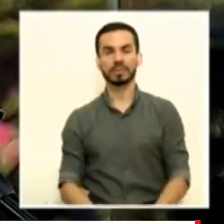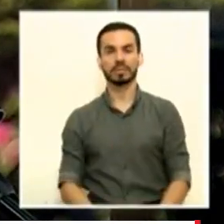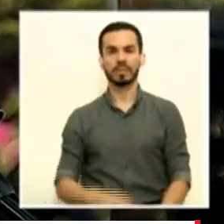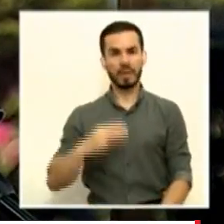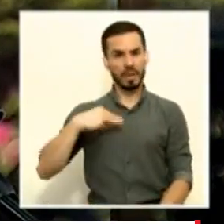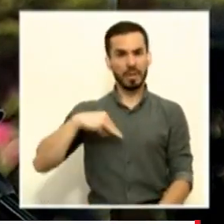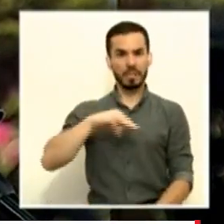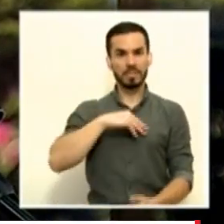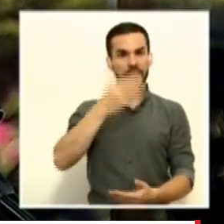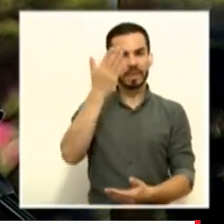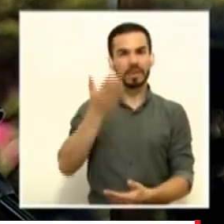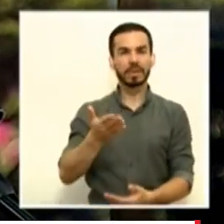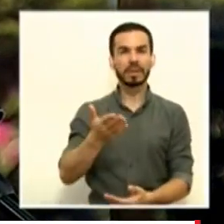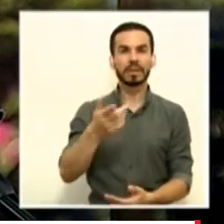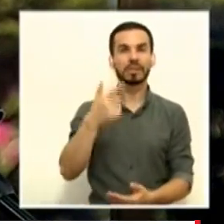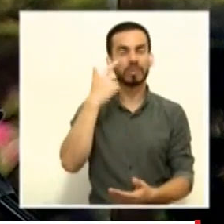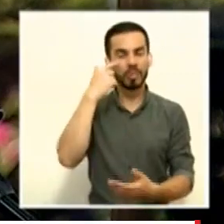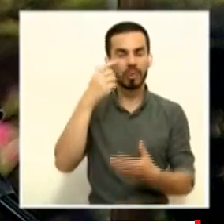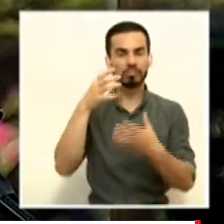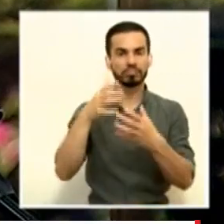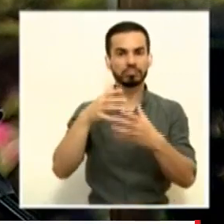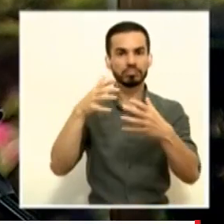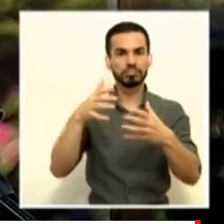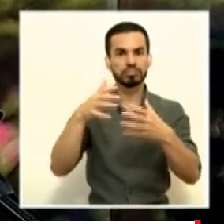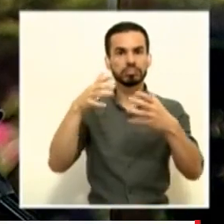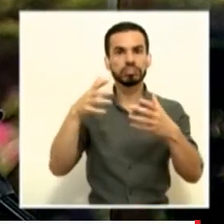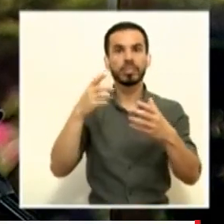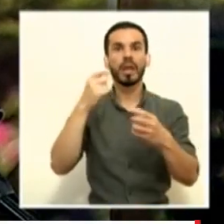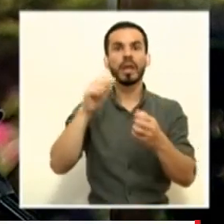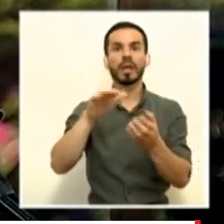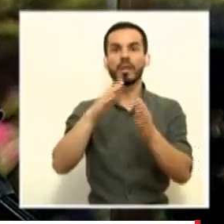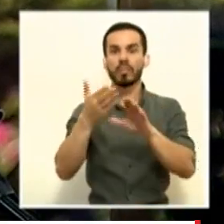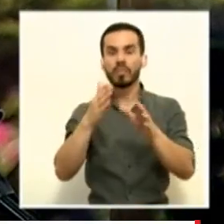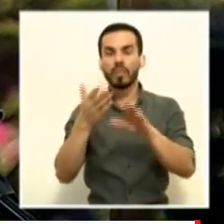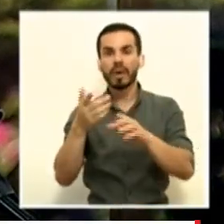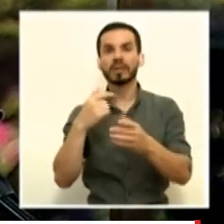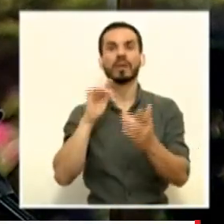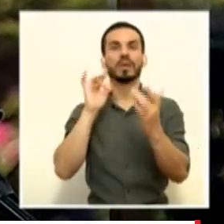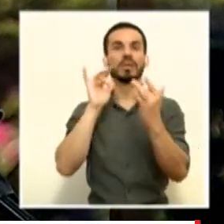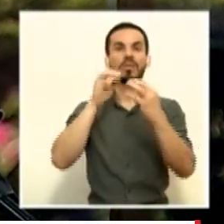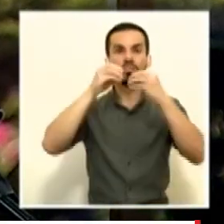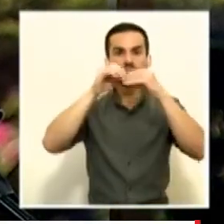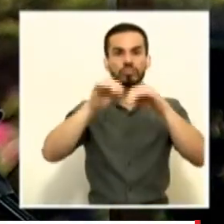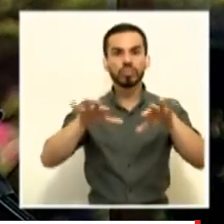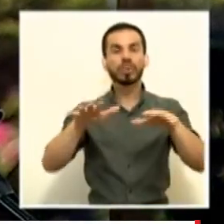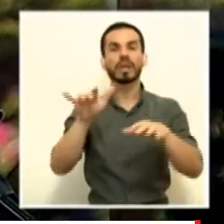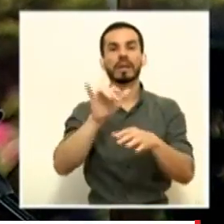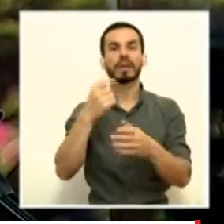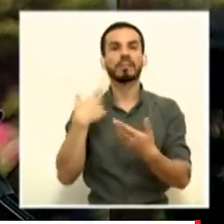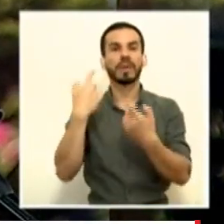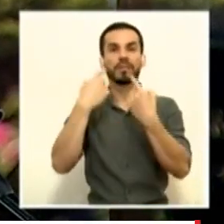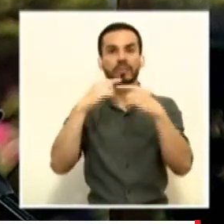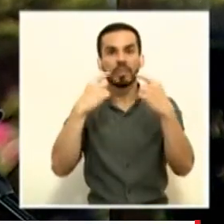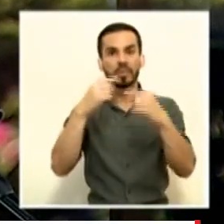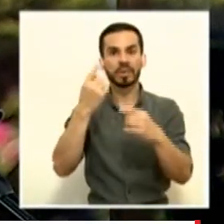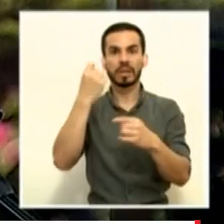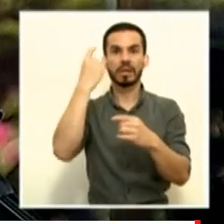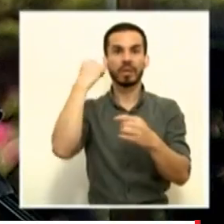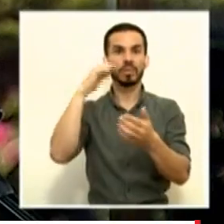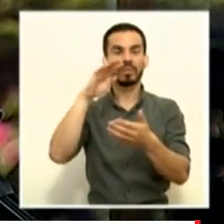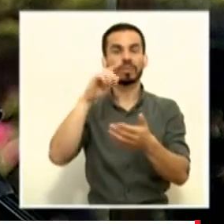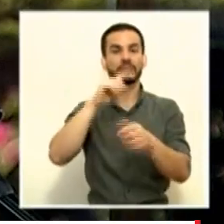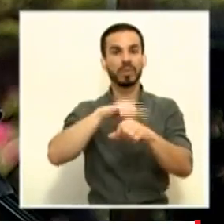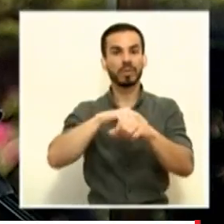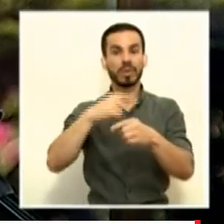Señor ministro, dado el aceleramiento de casos de fallecimientos y de casos de contagios que se han venido reportando en estas últimas